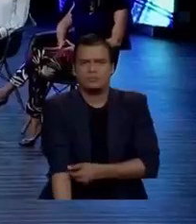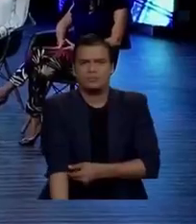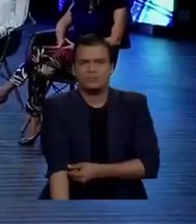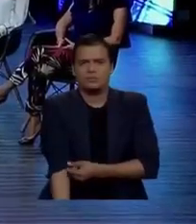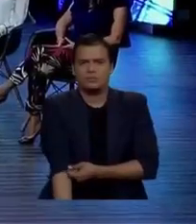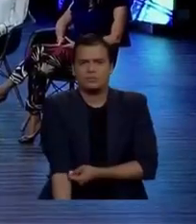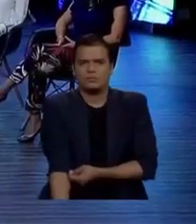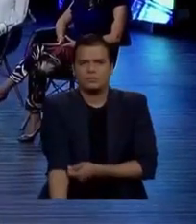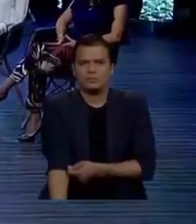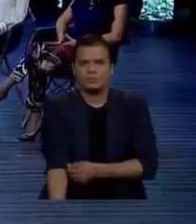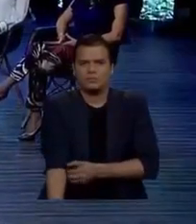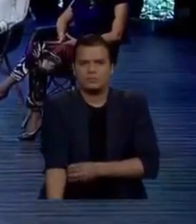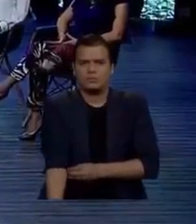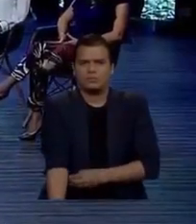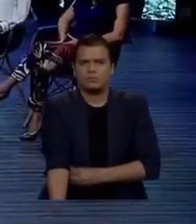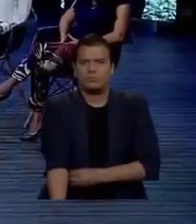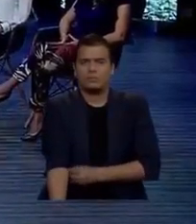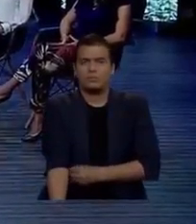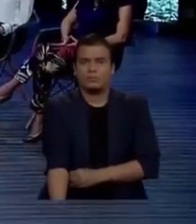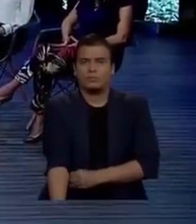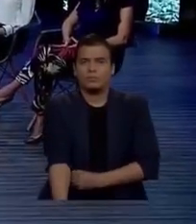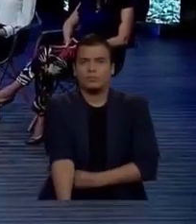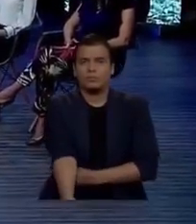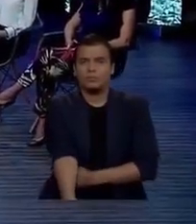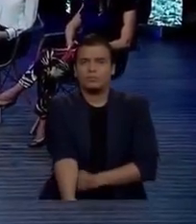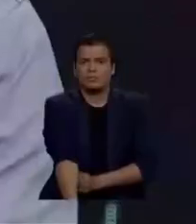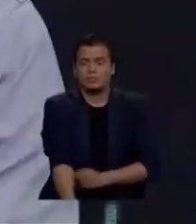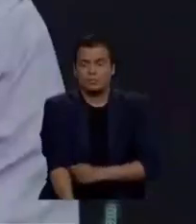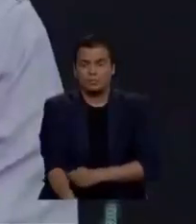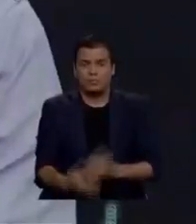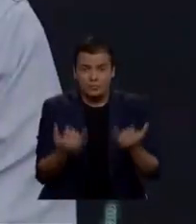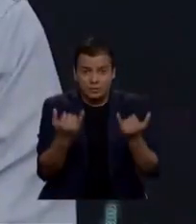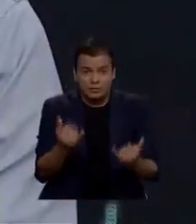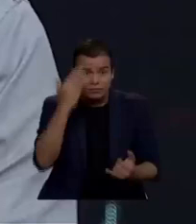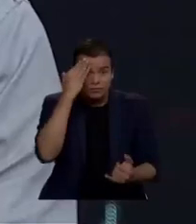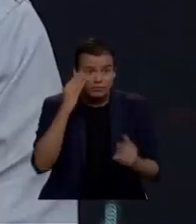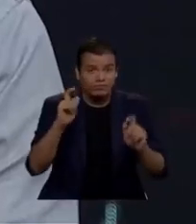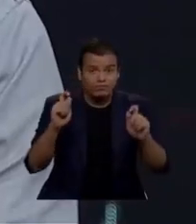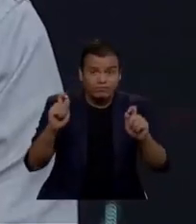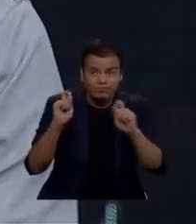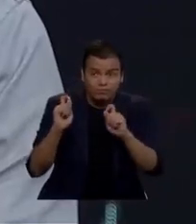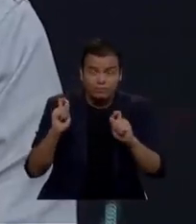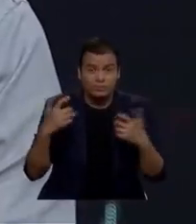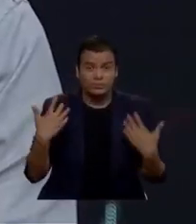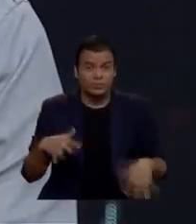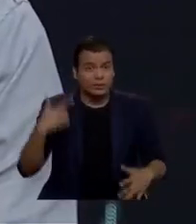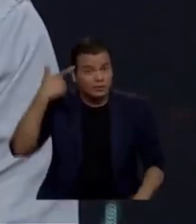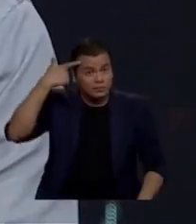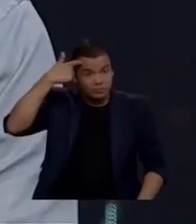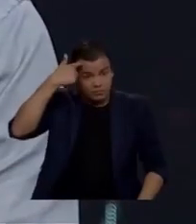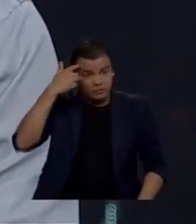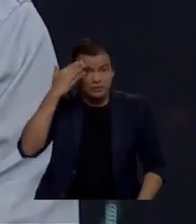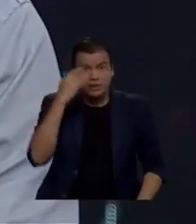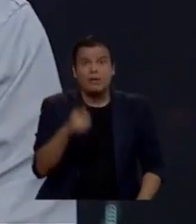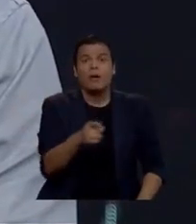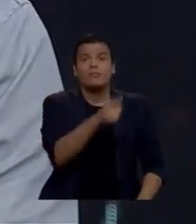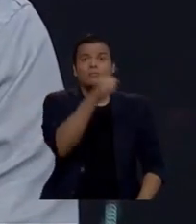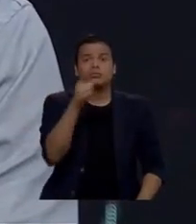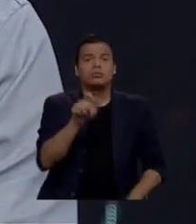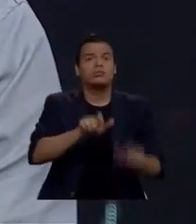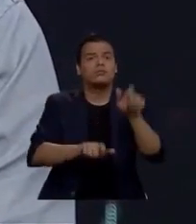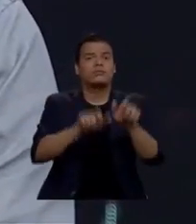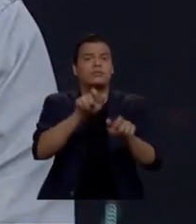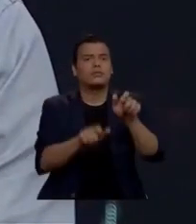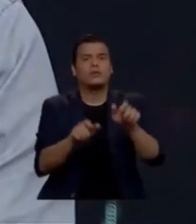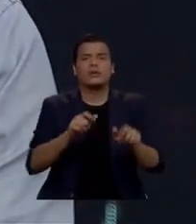no podemos olvidar que nosotros nos enfrentamos a un reto muy grande y es que cuando llegamos teníamos a 20 millones de colombianos sin acceso a banda ancha